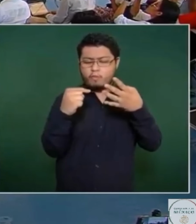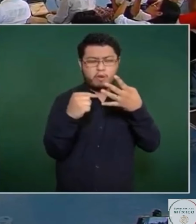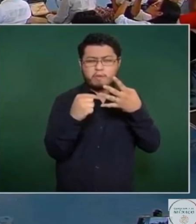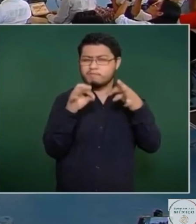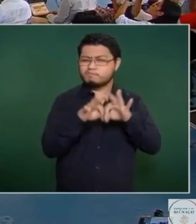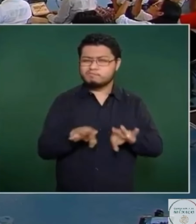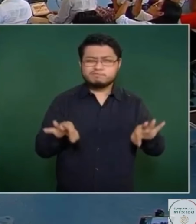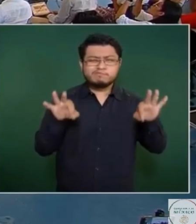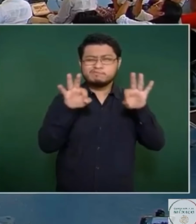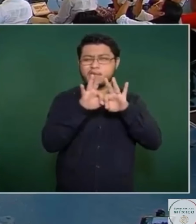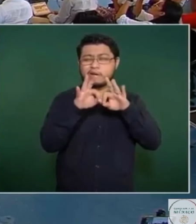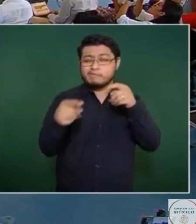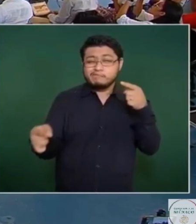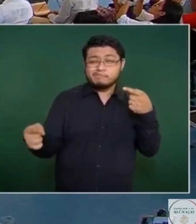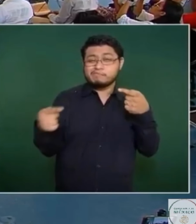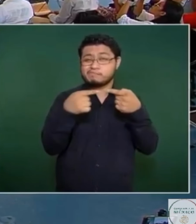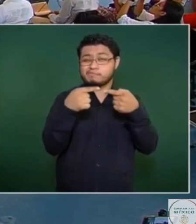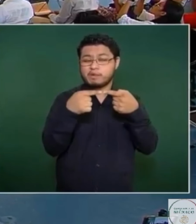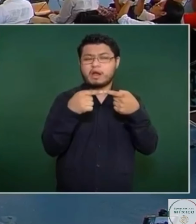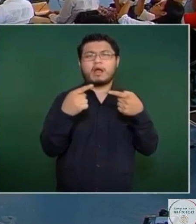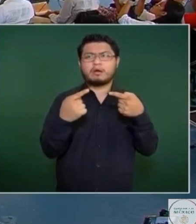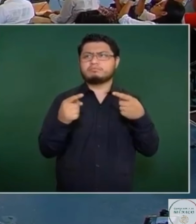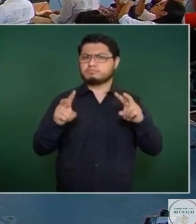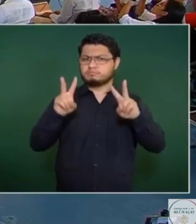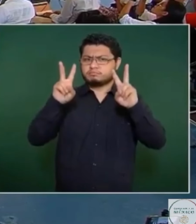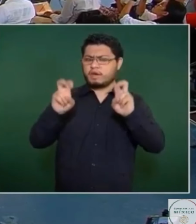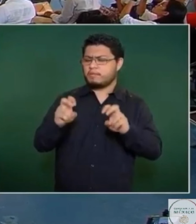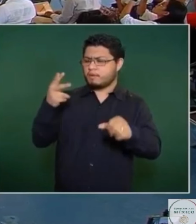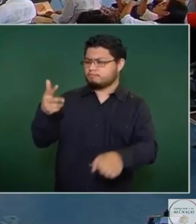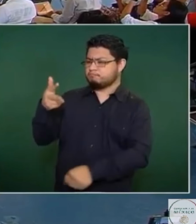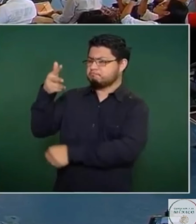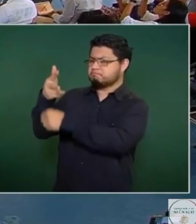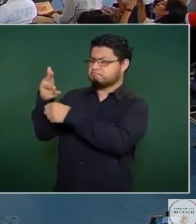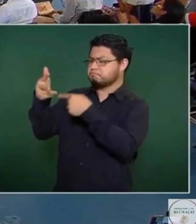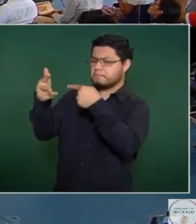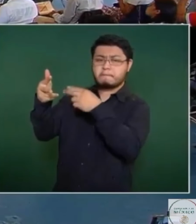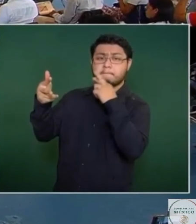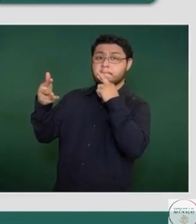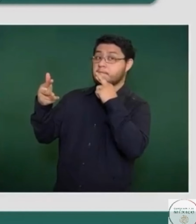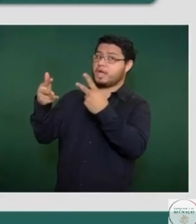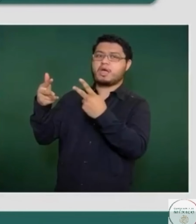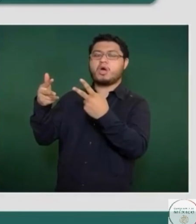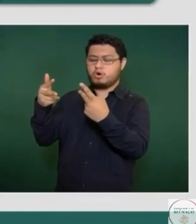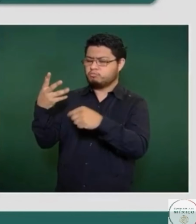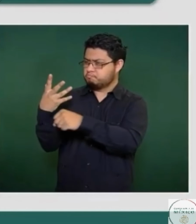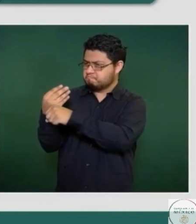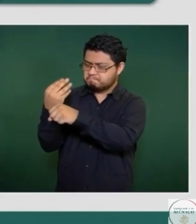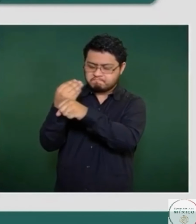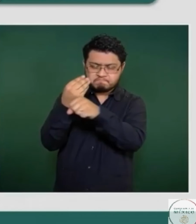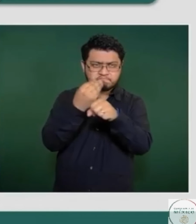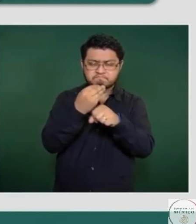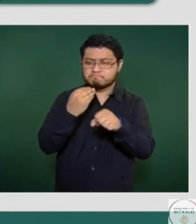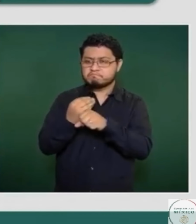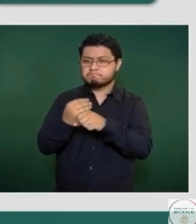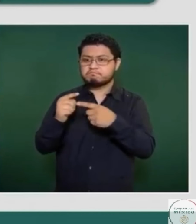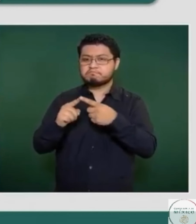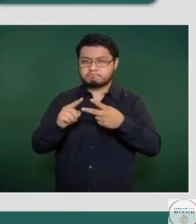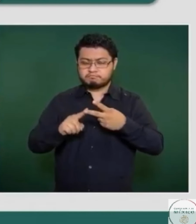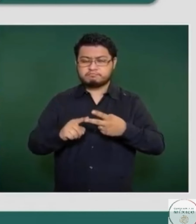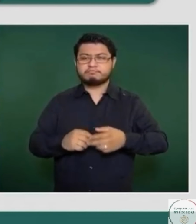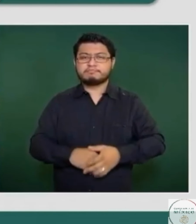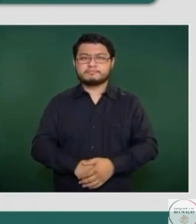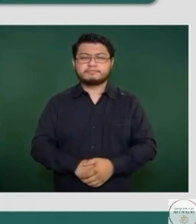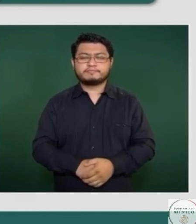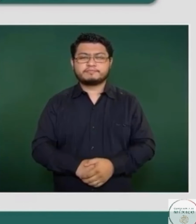El primero, poder tener más y mejor estructura de videovigilancia, más tecnología, más y mejores condiciones laborales para nuestros